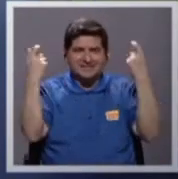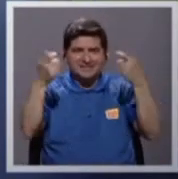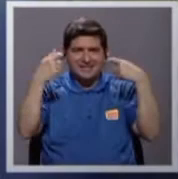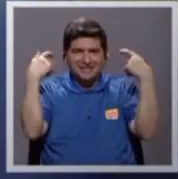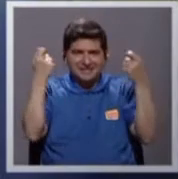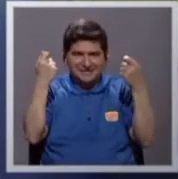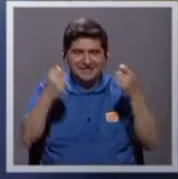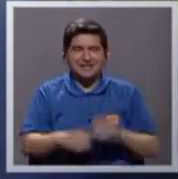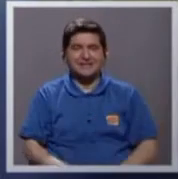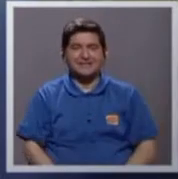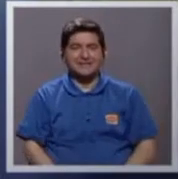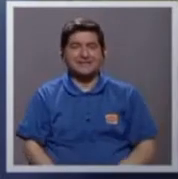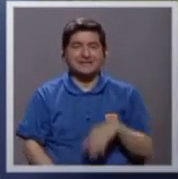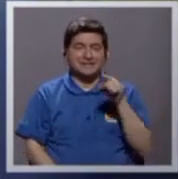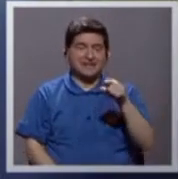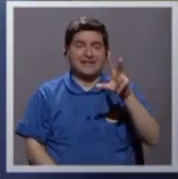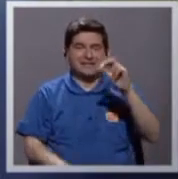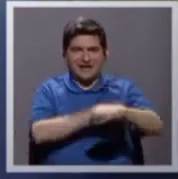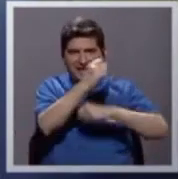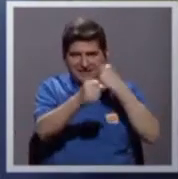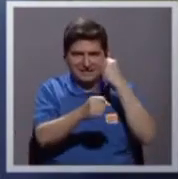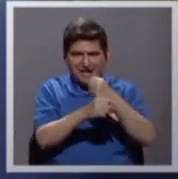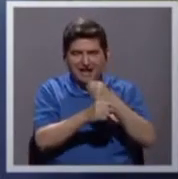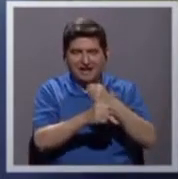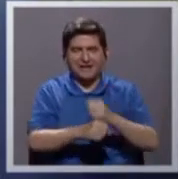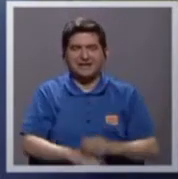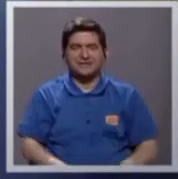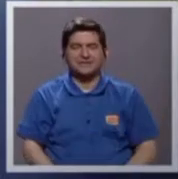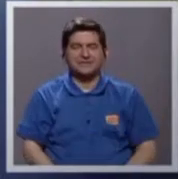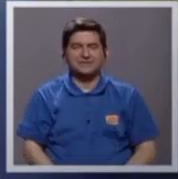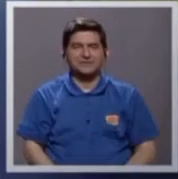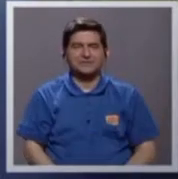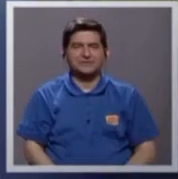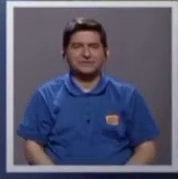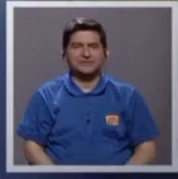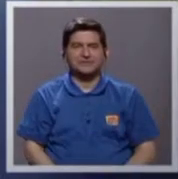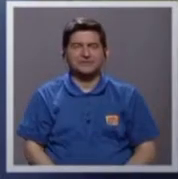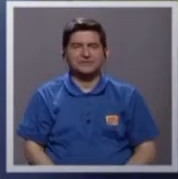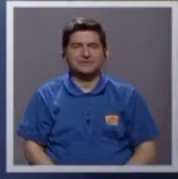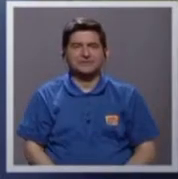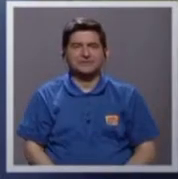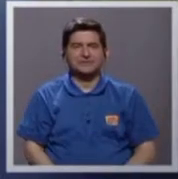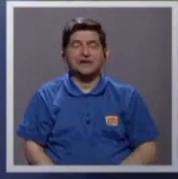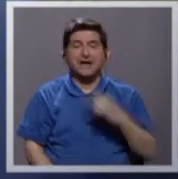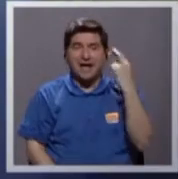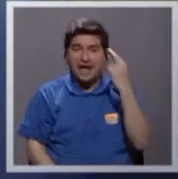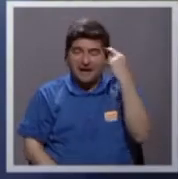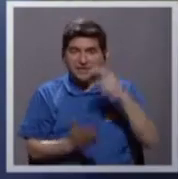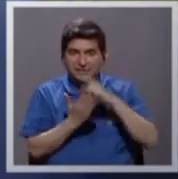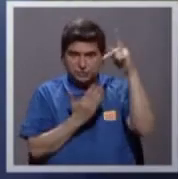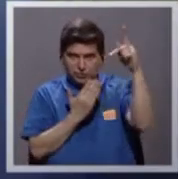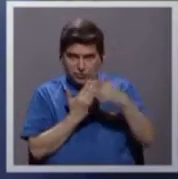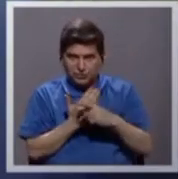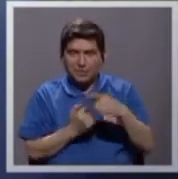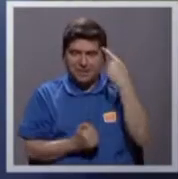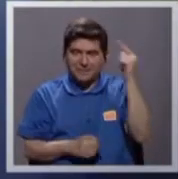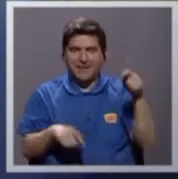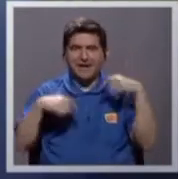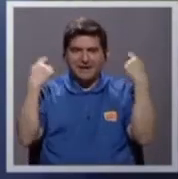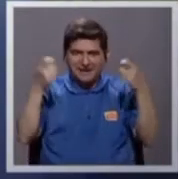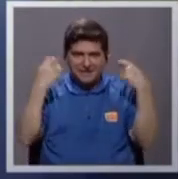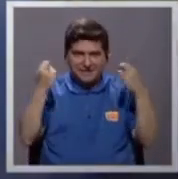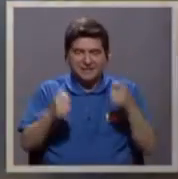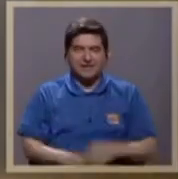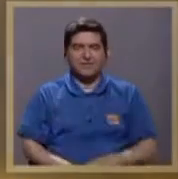de 30 años de unificación de la Alemania. Señora embajadora, dado que este programa es para celebrar